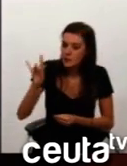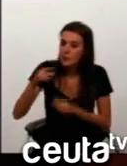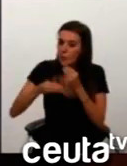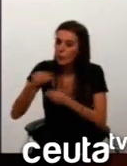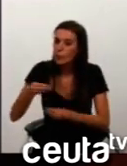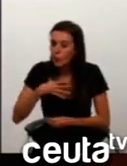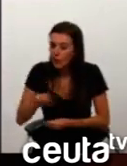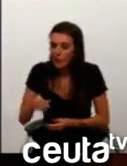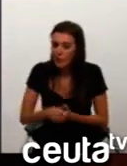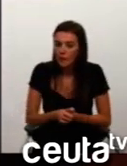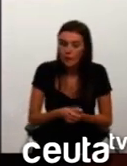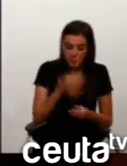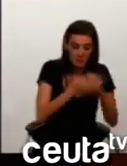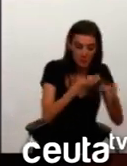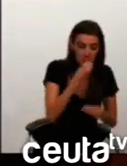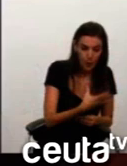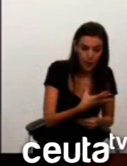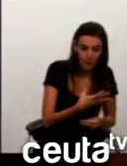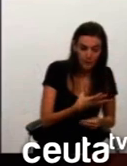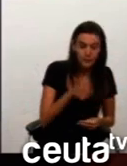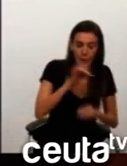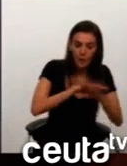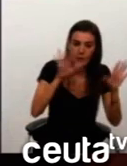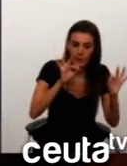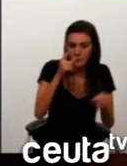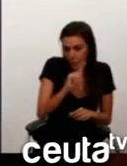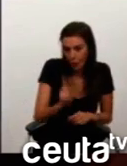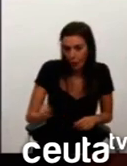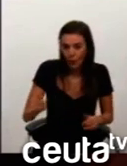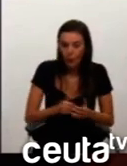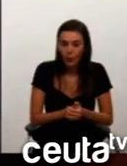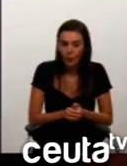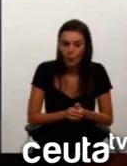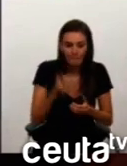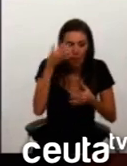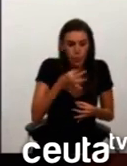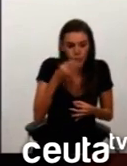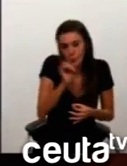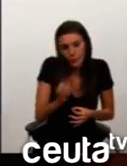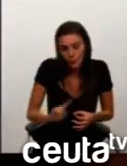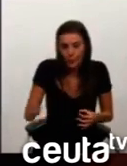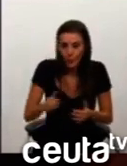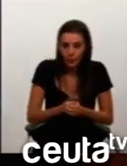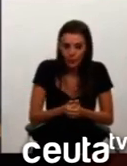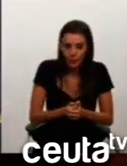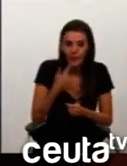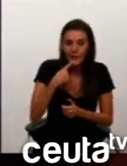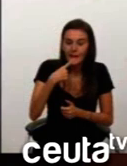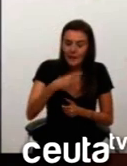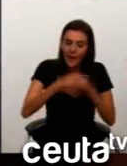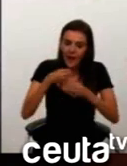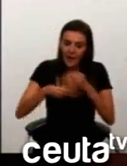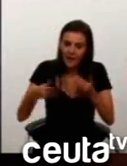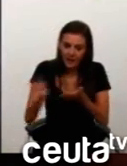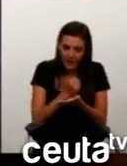hacer. ¿Que está bien que lo hagan? Pues evidentemente no. No nos parece justa la manera en la que pretenden hacerlo. De